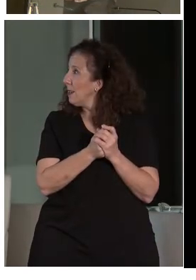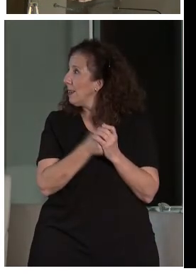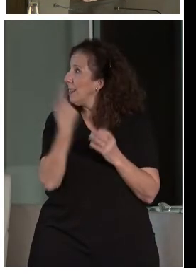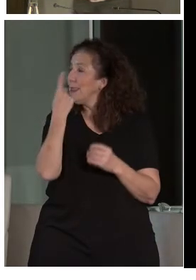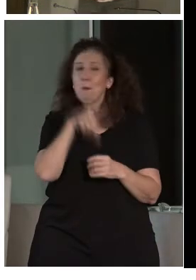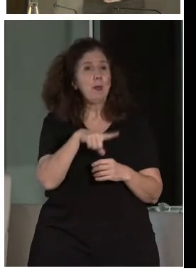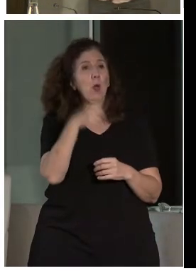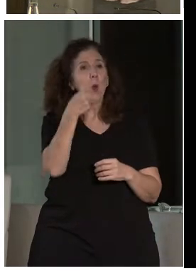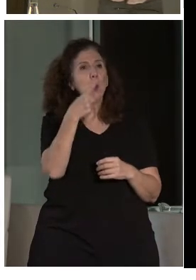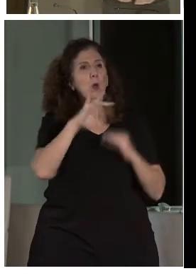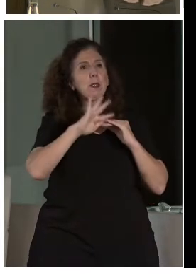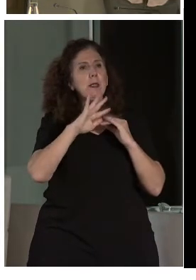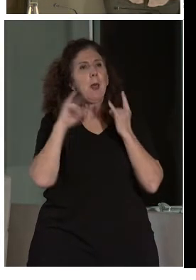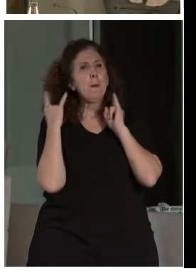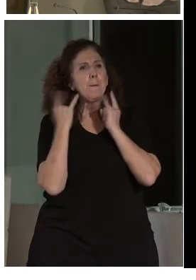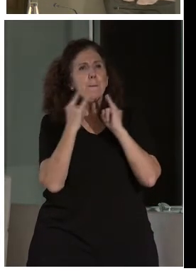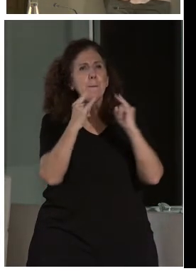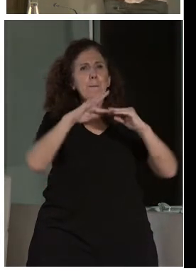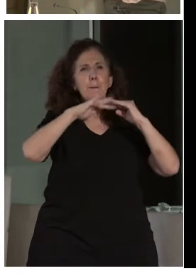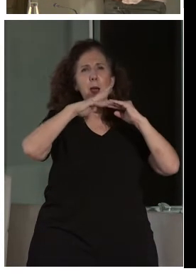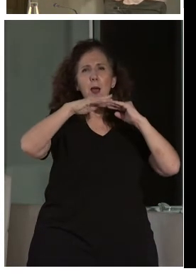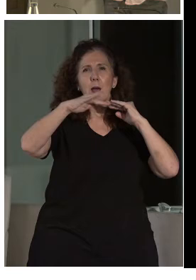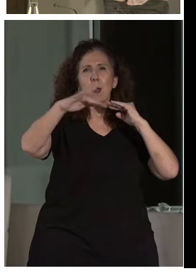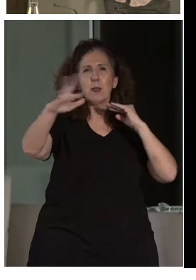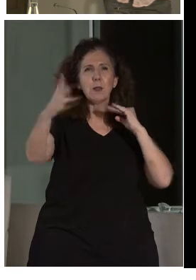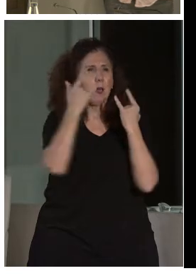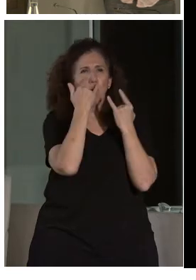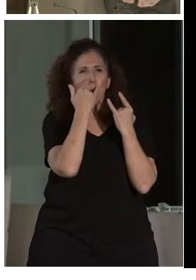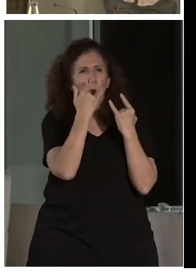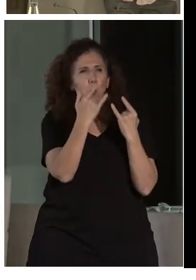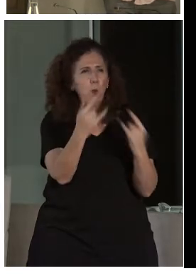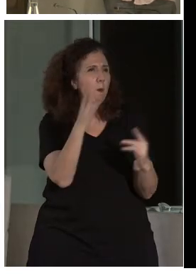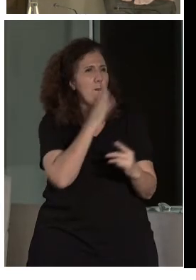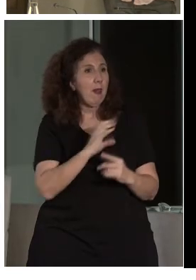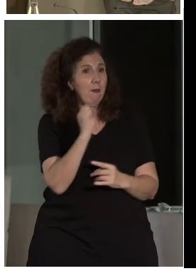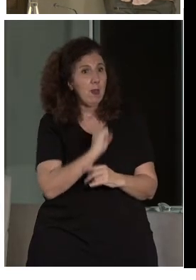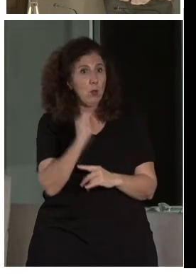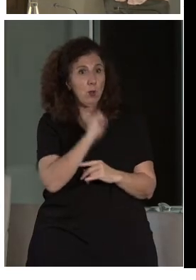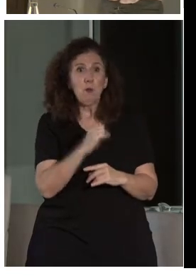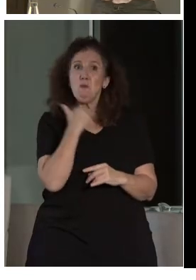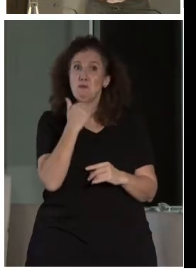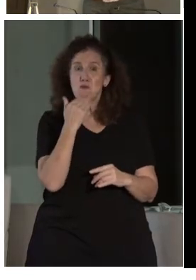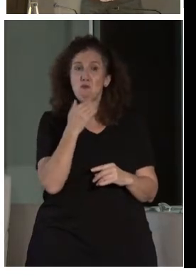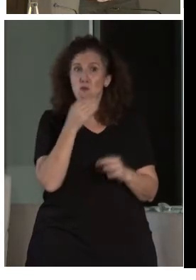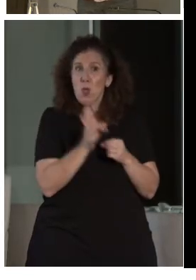con unos paisajes bastante, bastante alucinantes, muy rural en muchos aspectos,